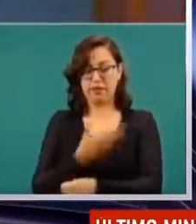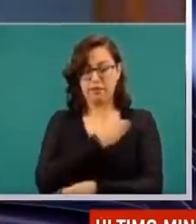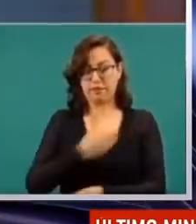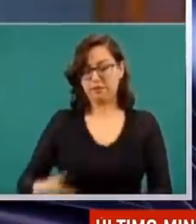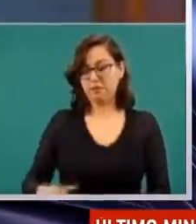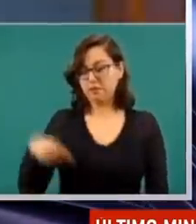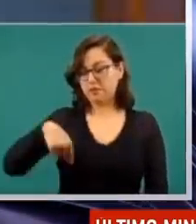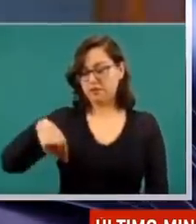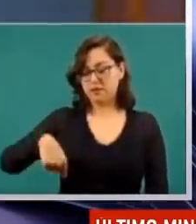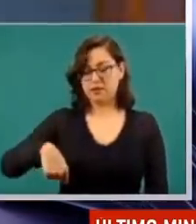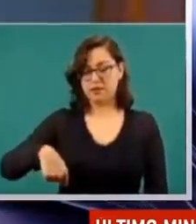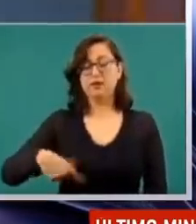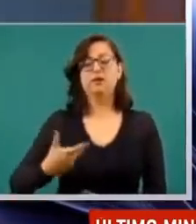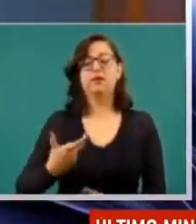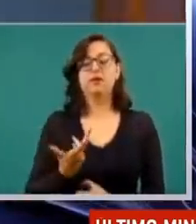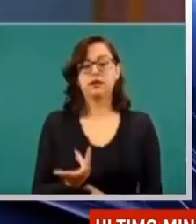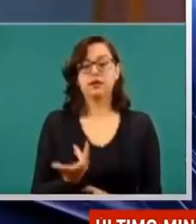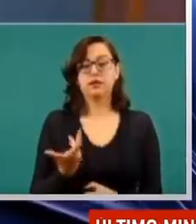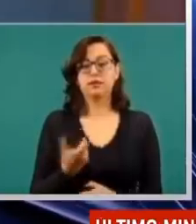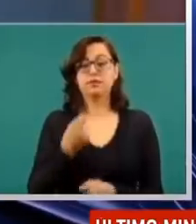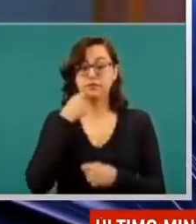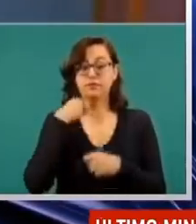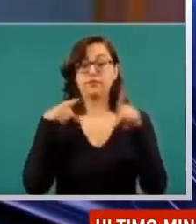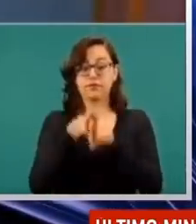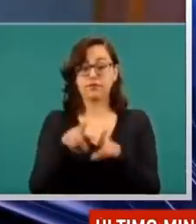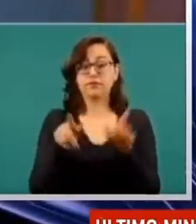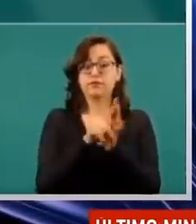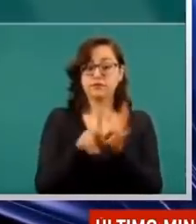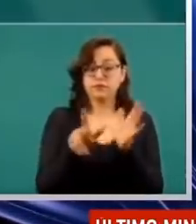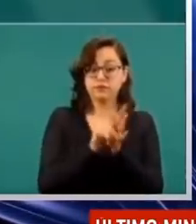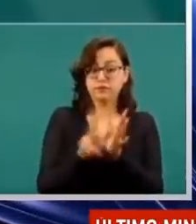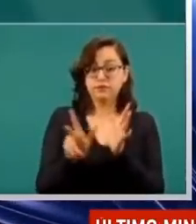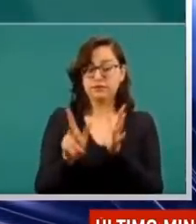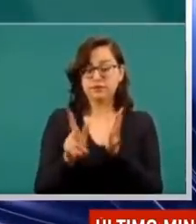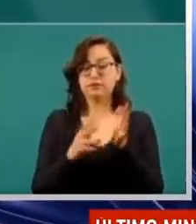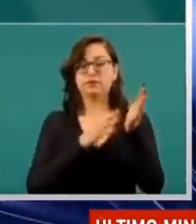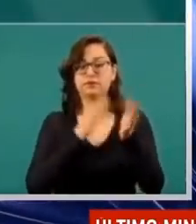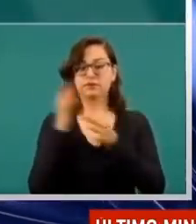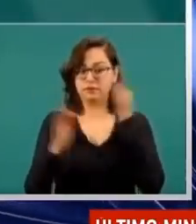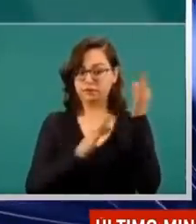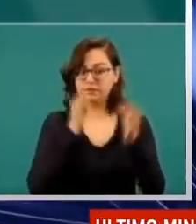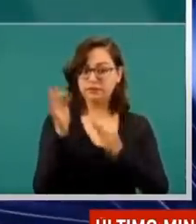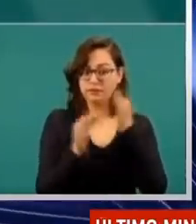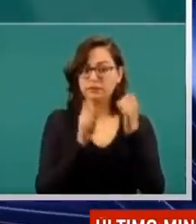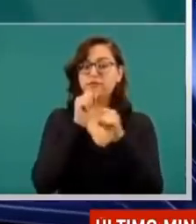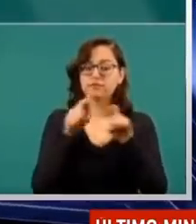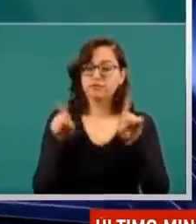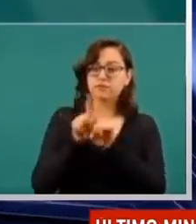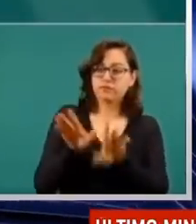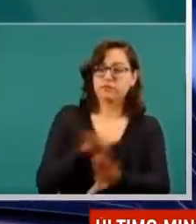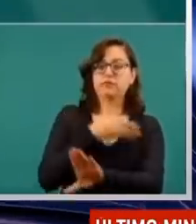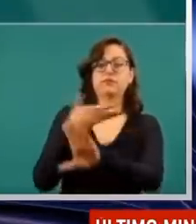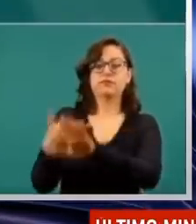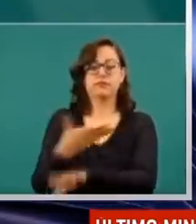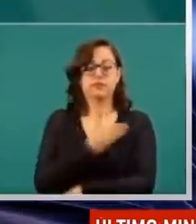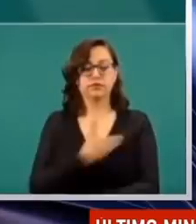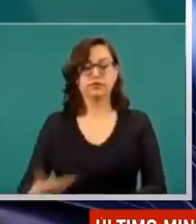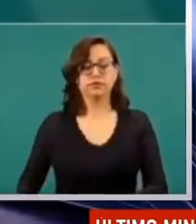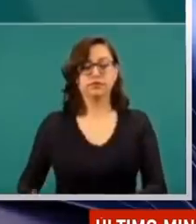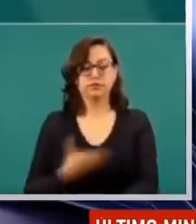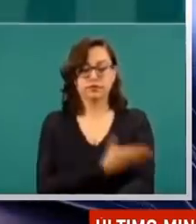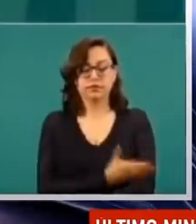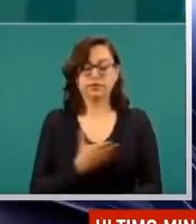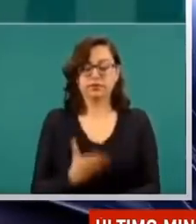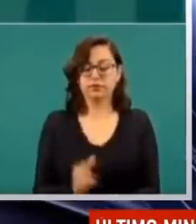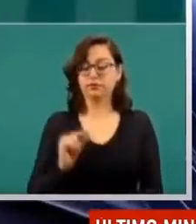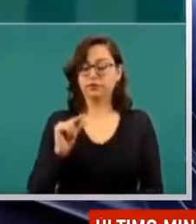este la prensa de méjico fueron creando las